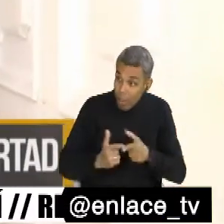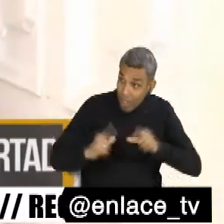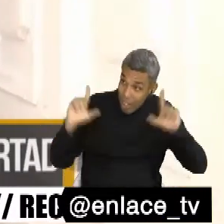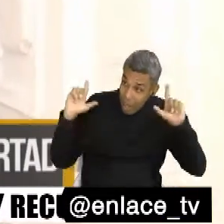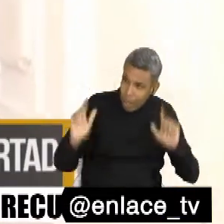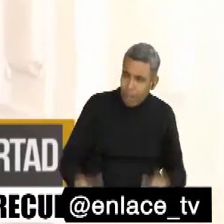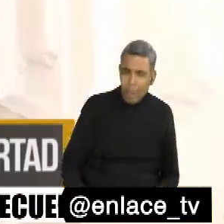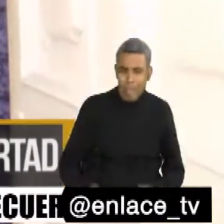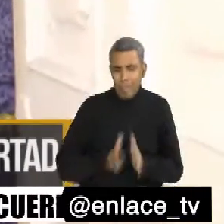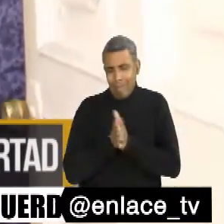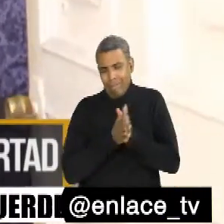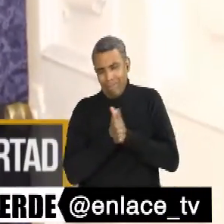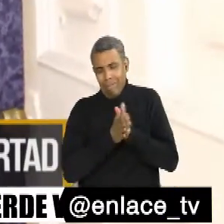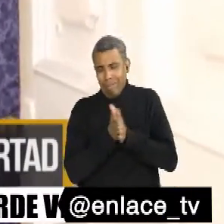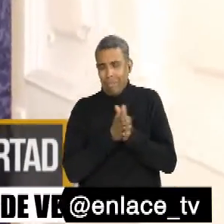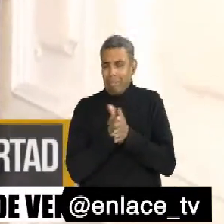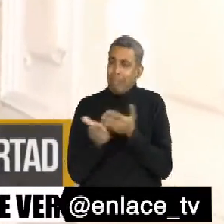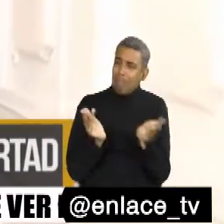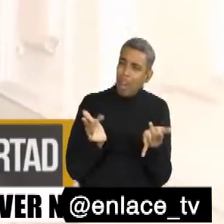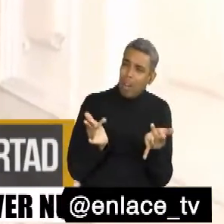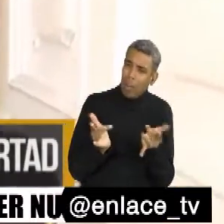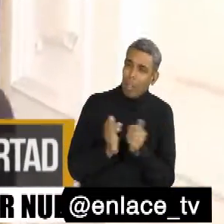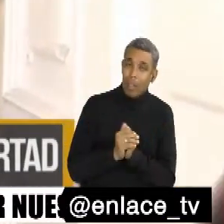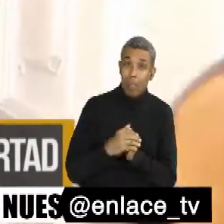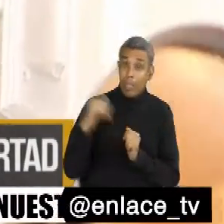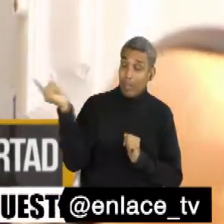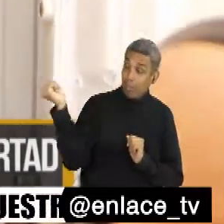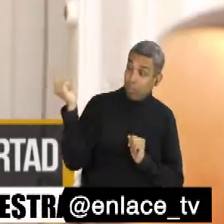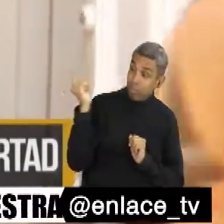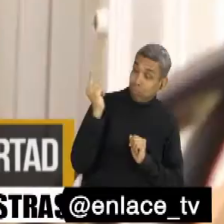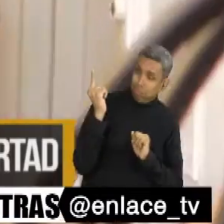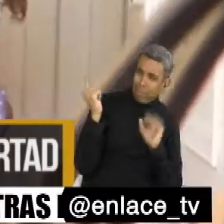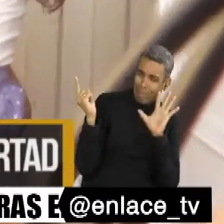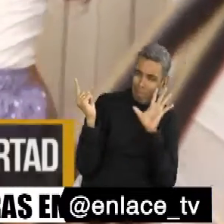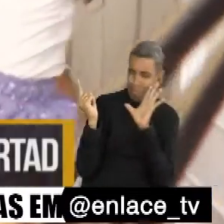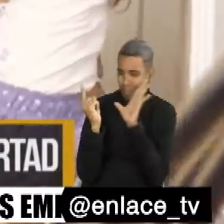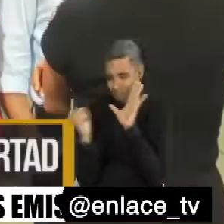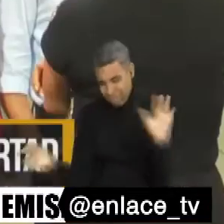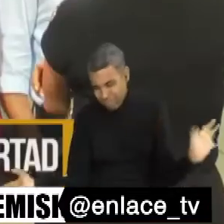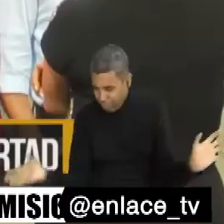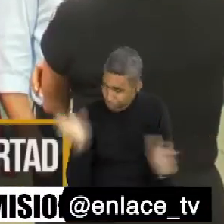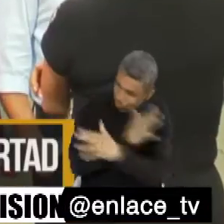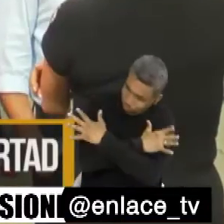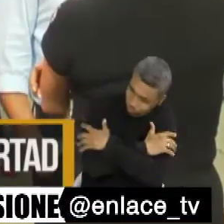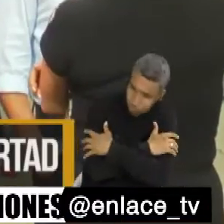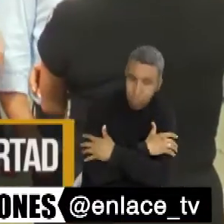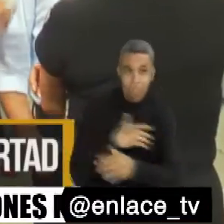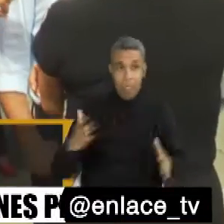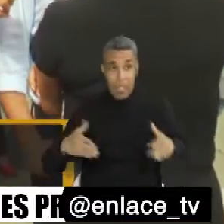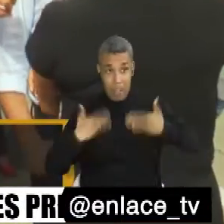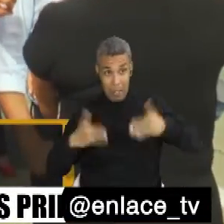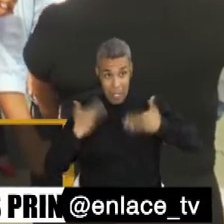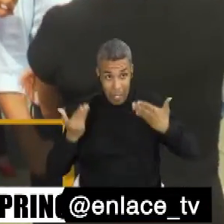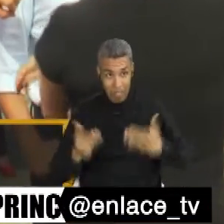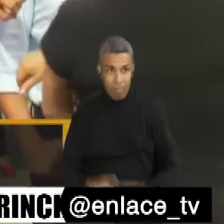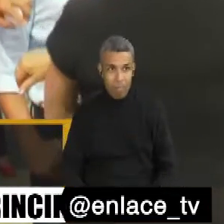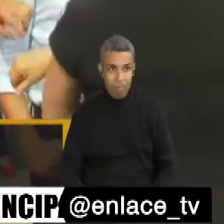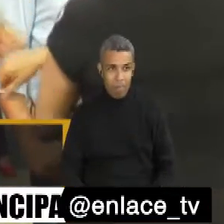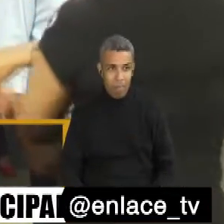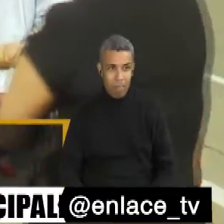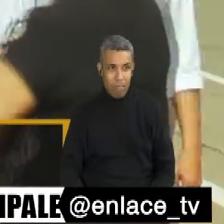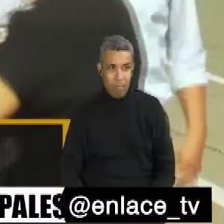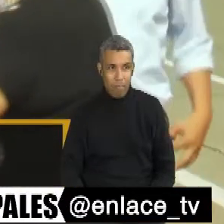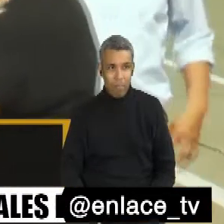que el líder de derechos humanos cruzara la puerta que le permitía quedar en libertad. Felices porque ya la